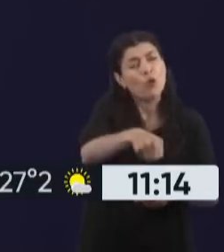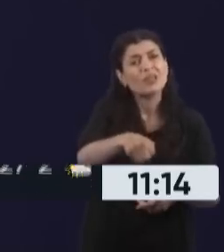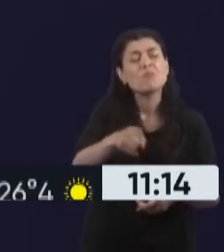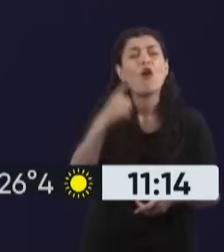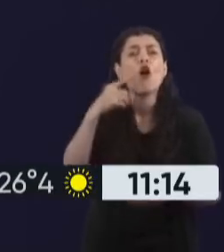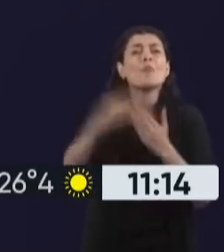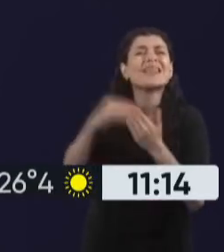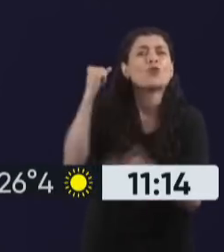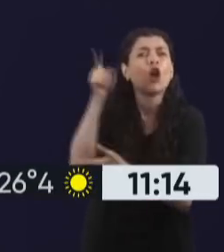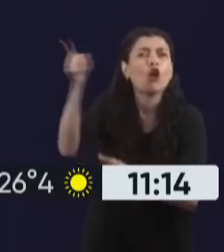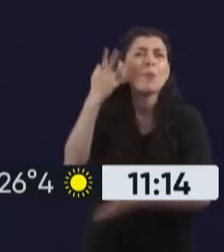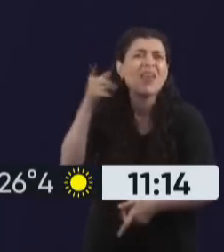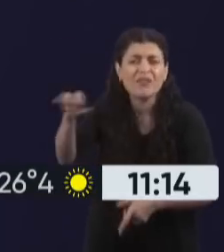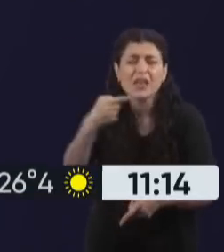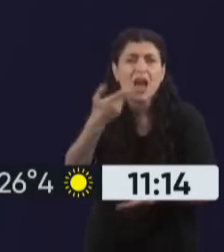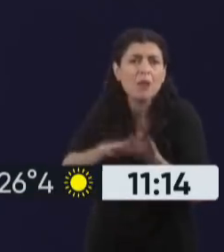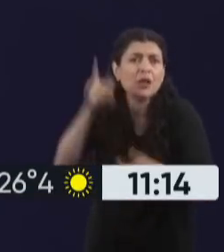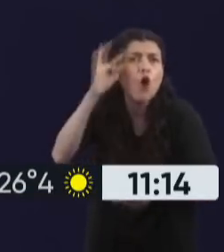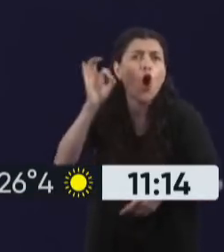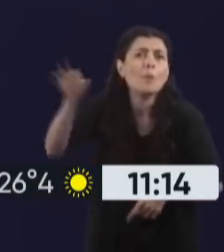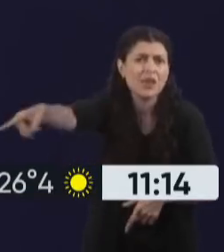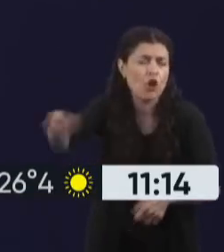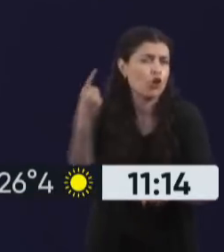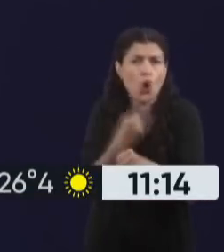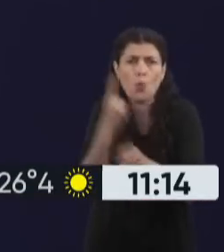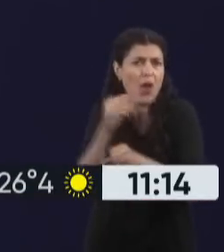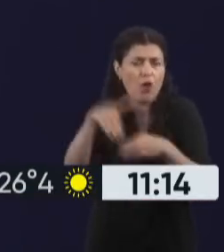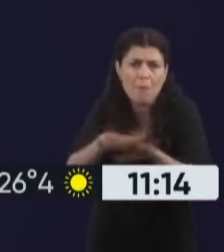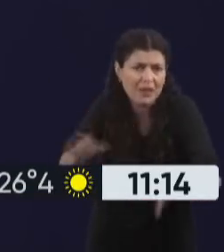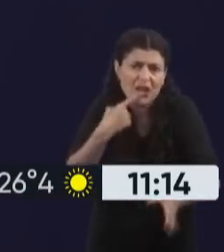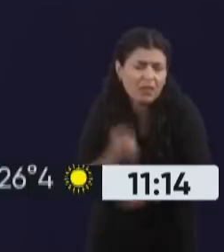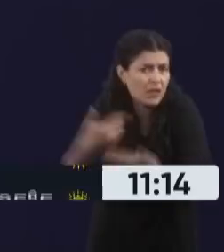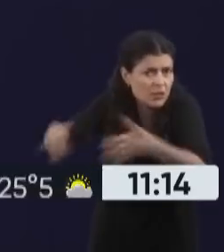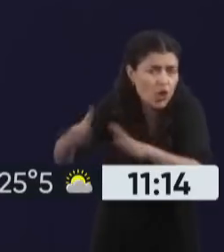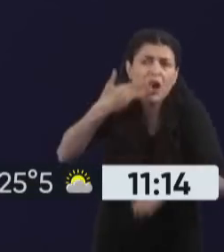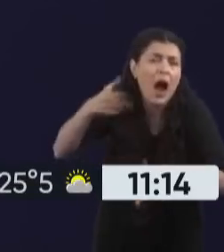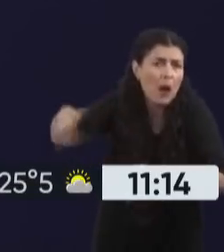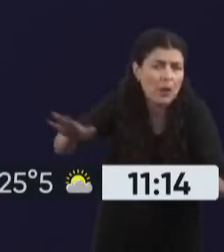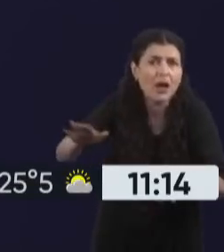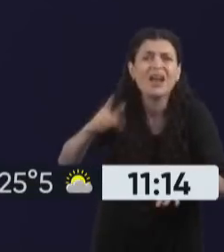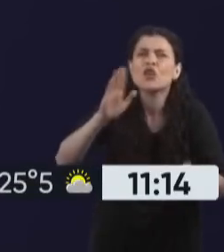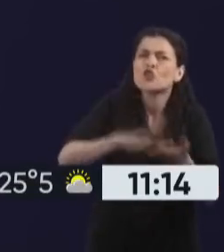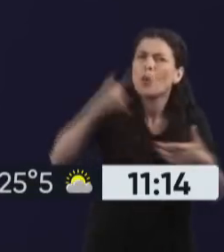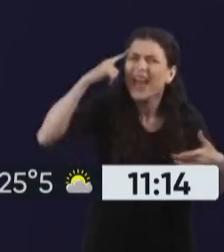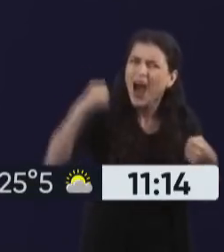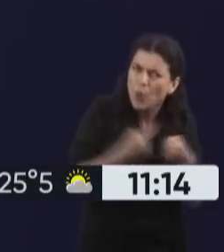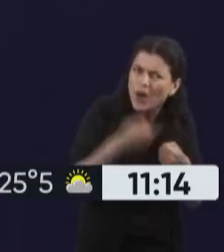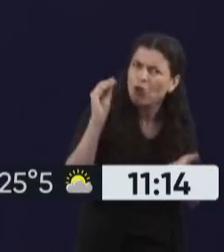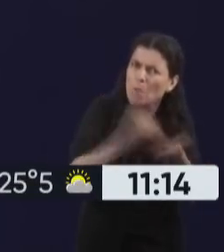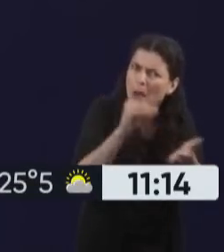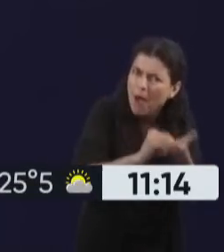que nada debería tener que ver con el acuerdo. Pero bueno, la verdad es que no, al no haber